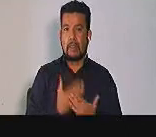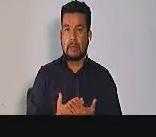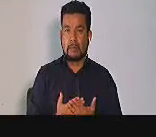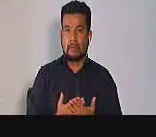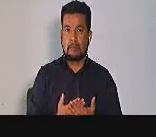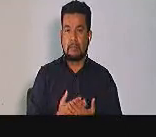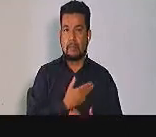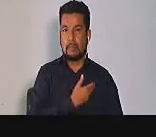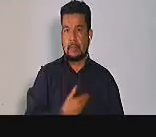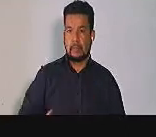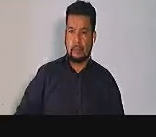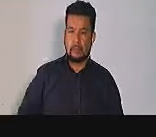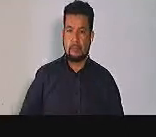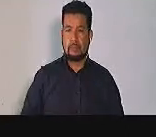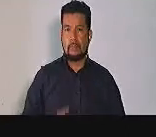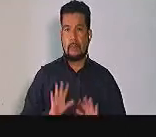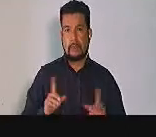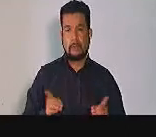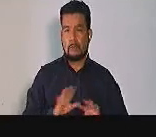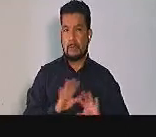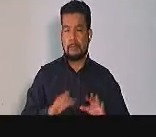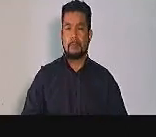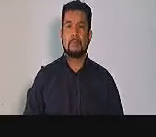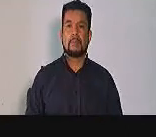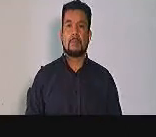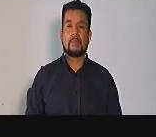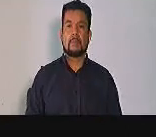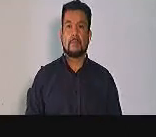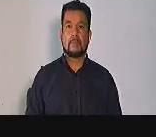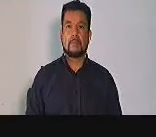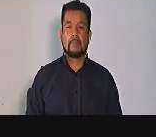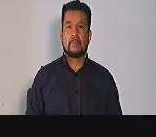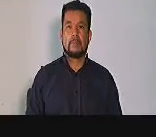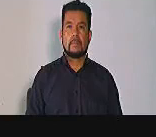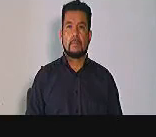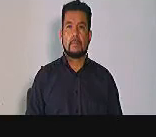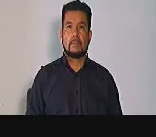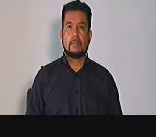Gracias, presidente. Era eso.